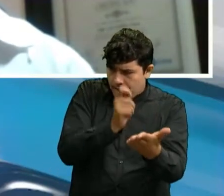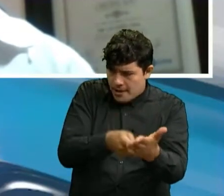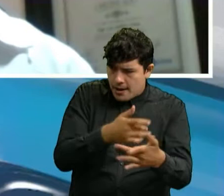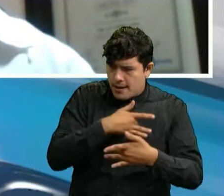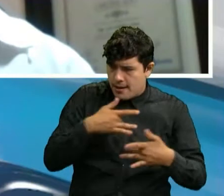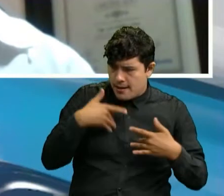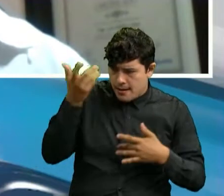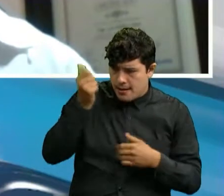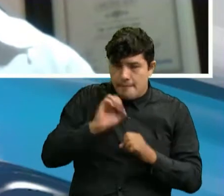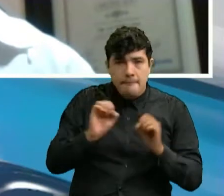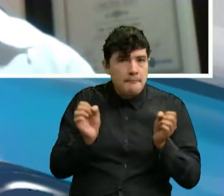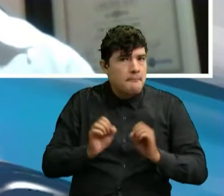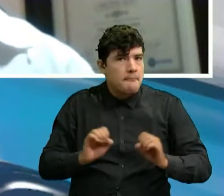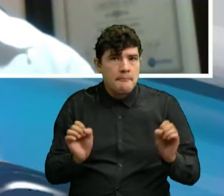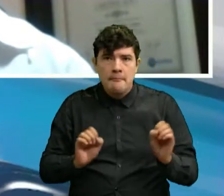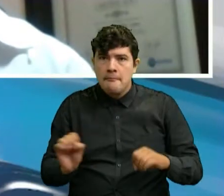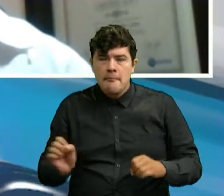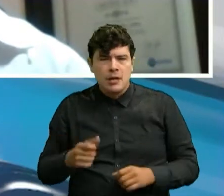48 años.